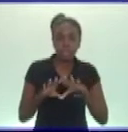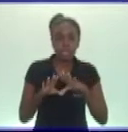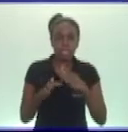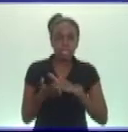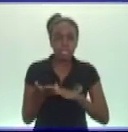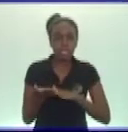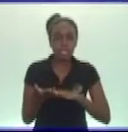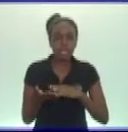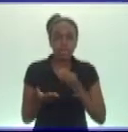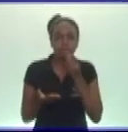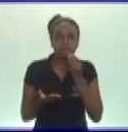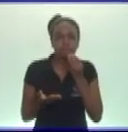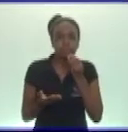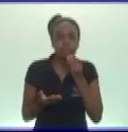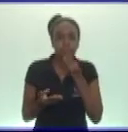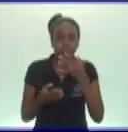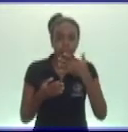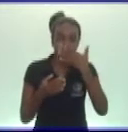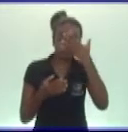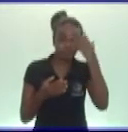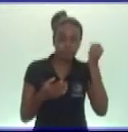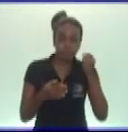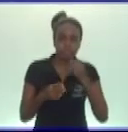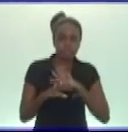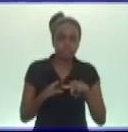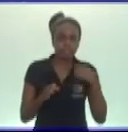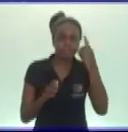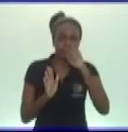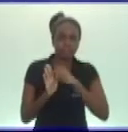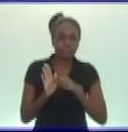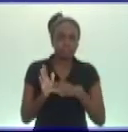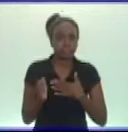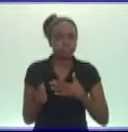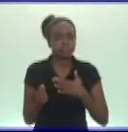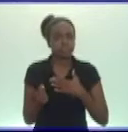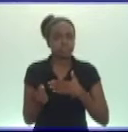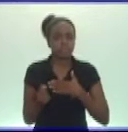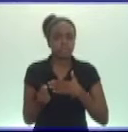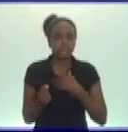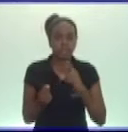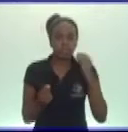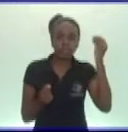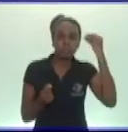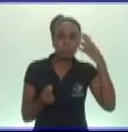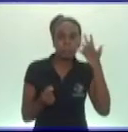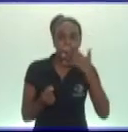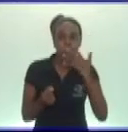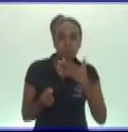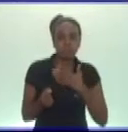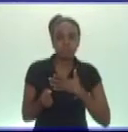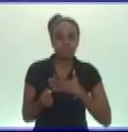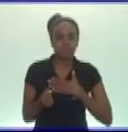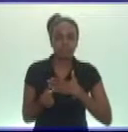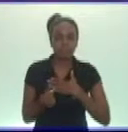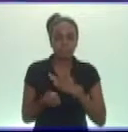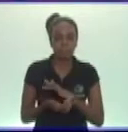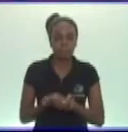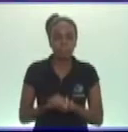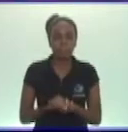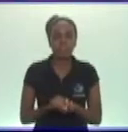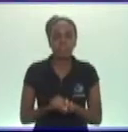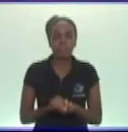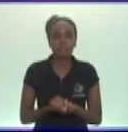llevó a abandonar precisamente sus cualidades humanas, a no reconocerse ni a sentirse como humano. Vamos